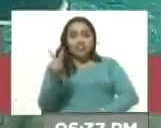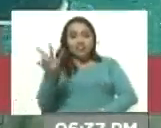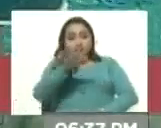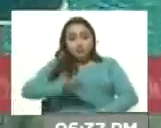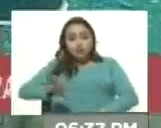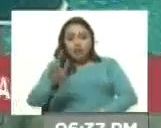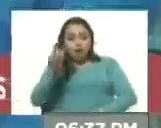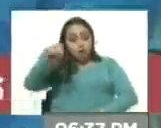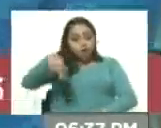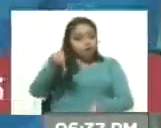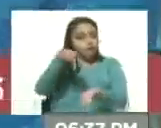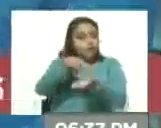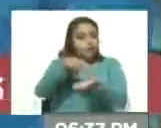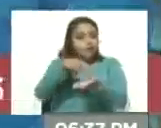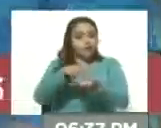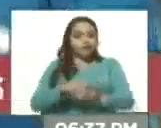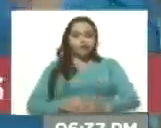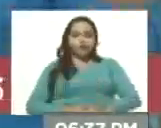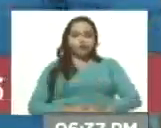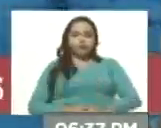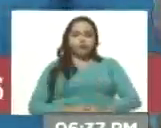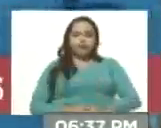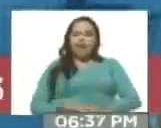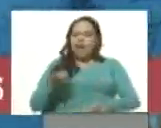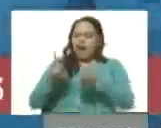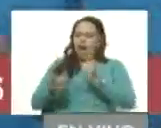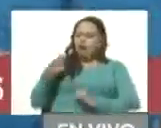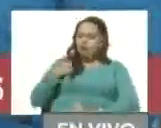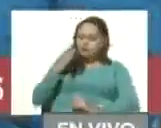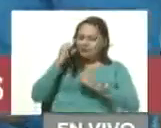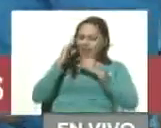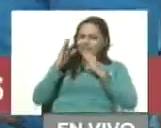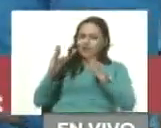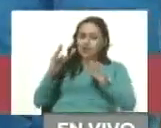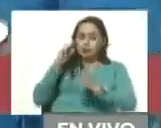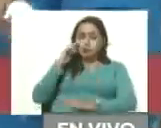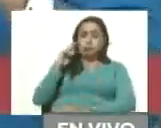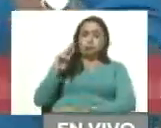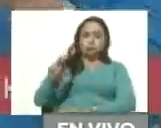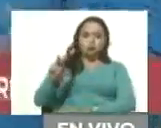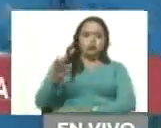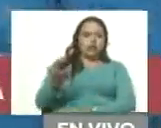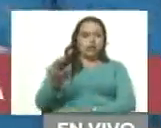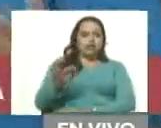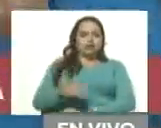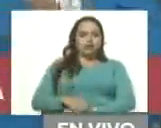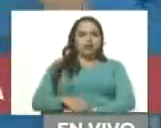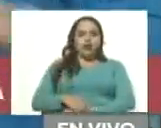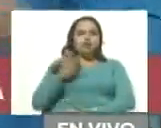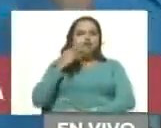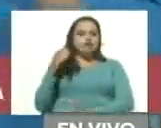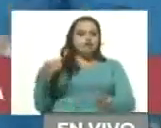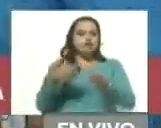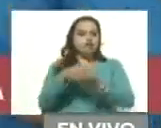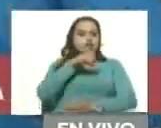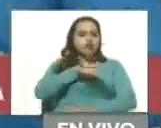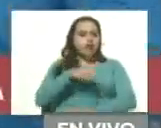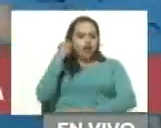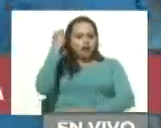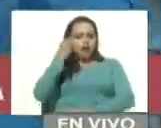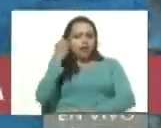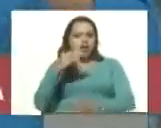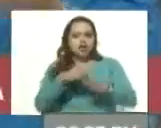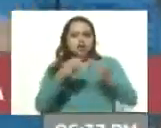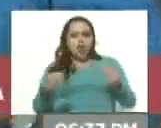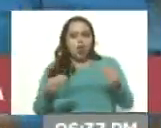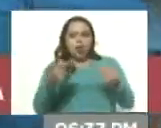congreso el día de hoy hay algo que me ha llamado mucho la atención de este congreso y es que usualmente como un congreso de historia uno tiene que imaginarse de que son